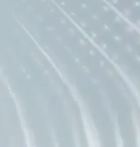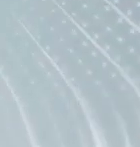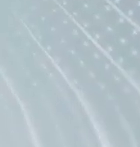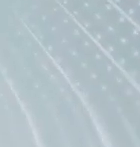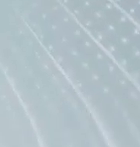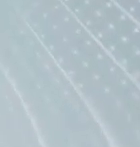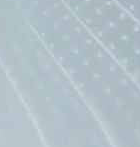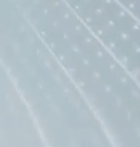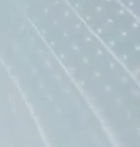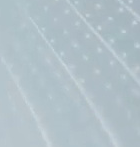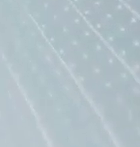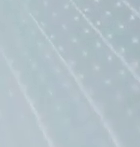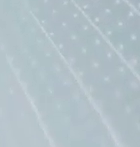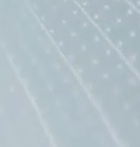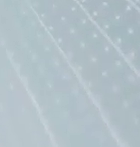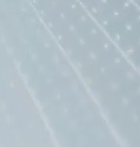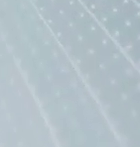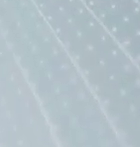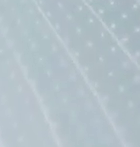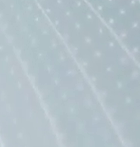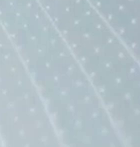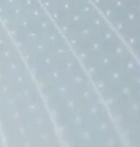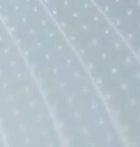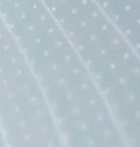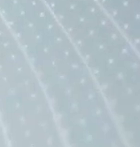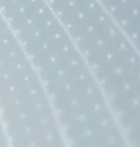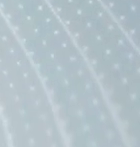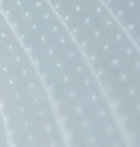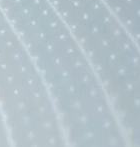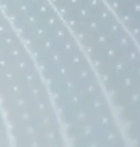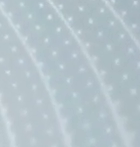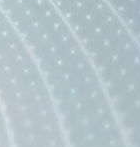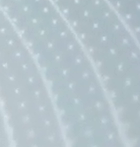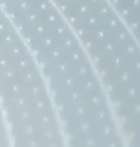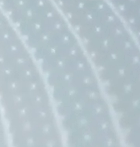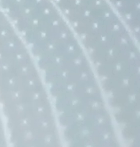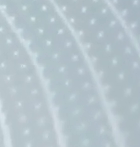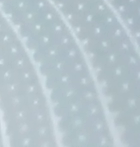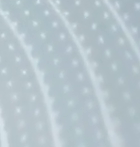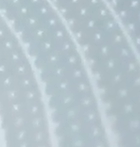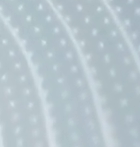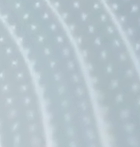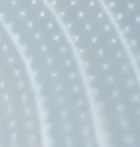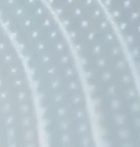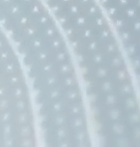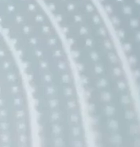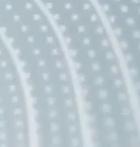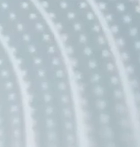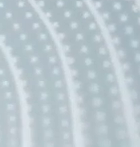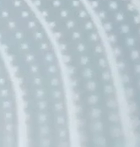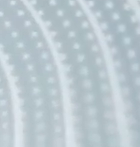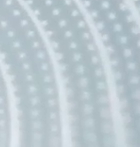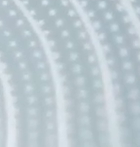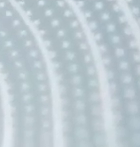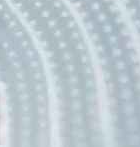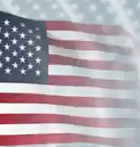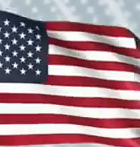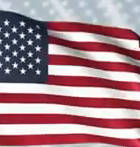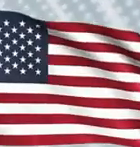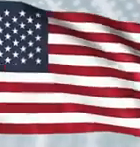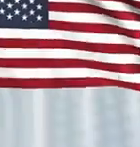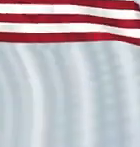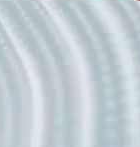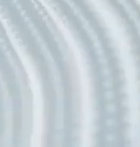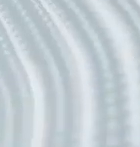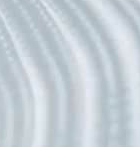Argentina. Somos Bolivia. Somos Brasil. Somos Colombia.